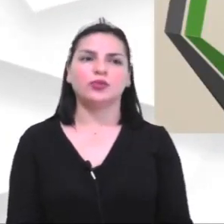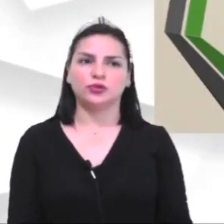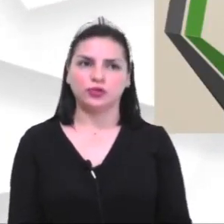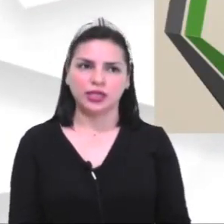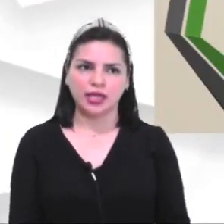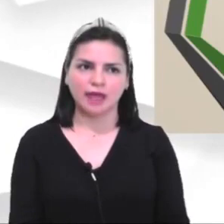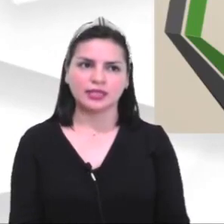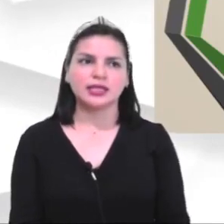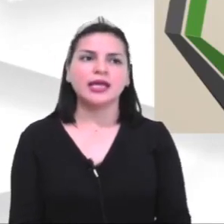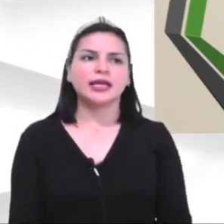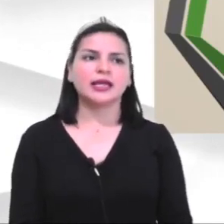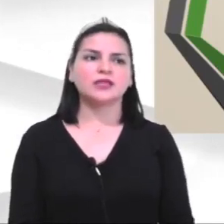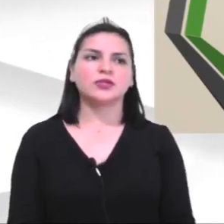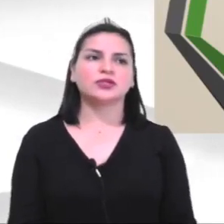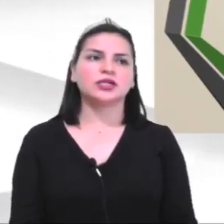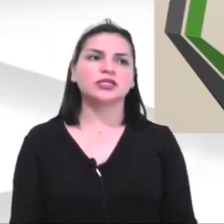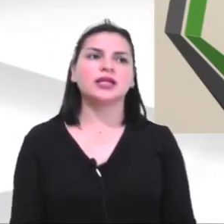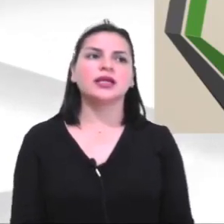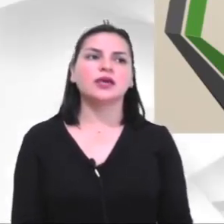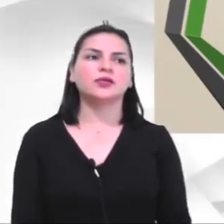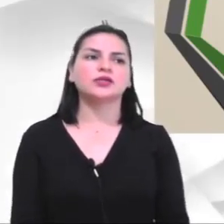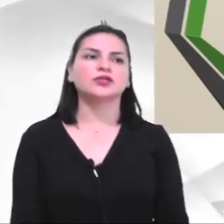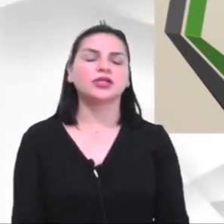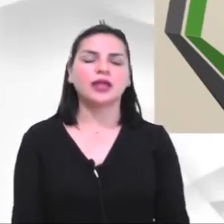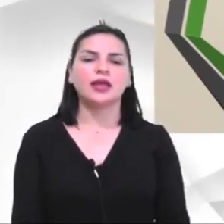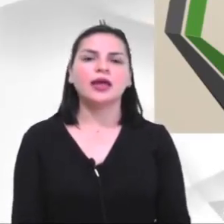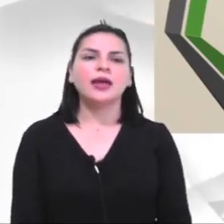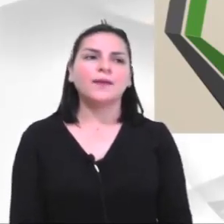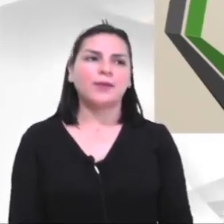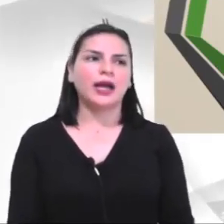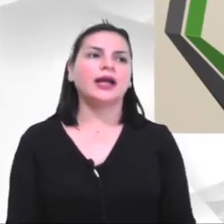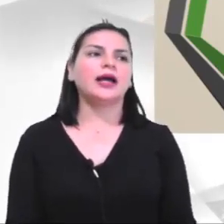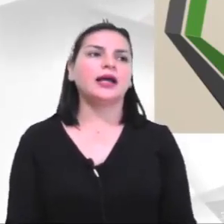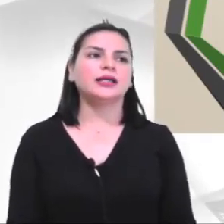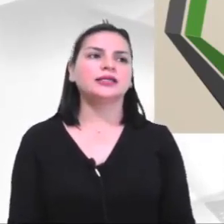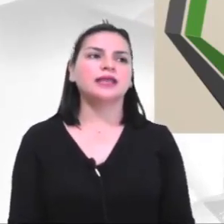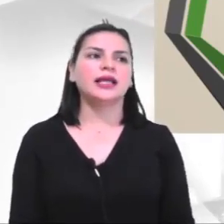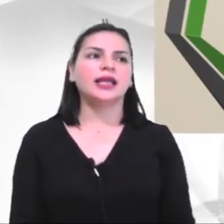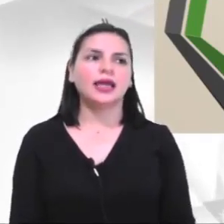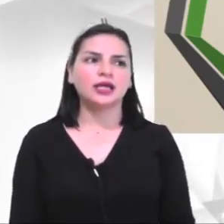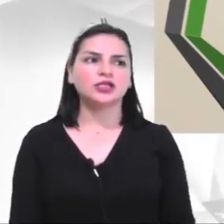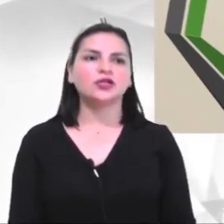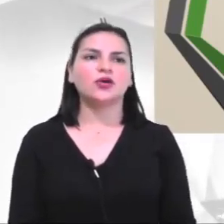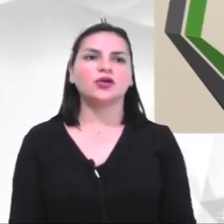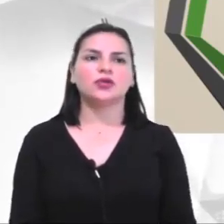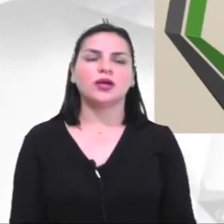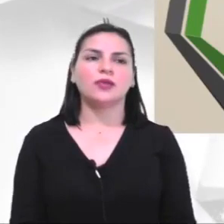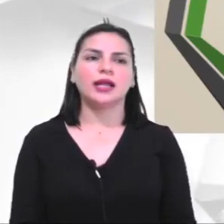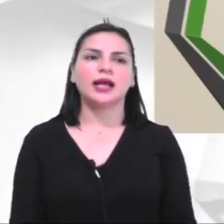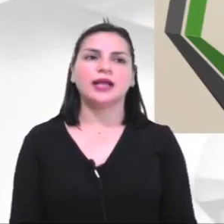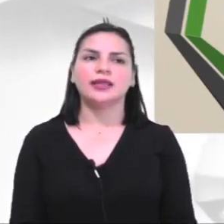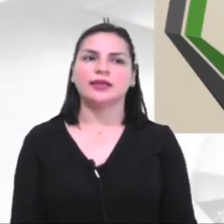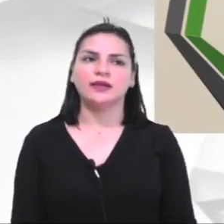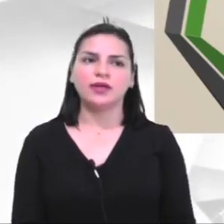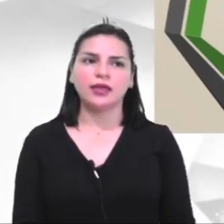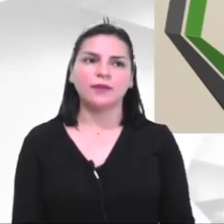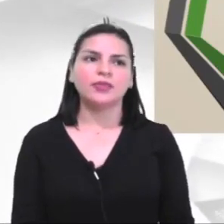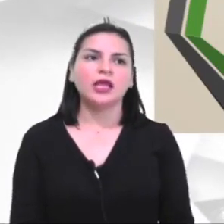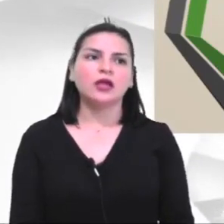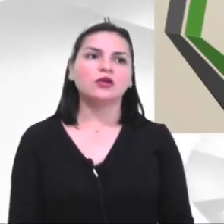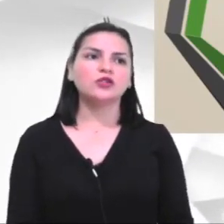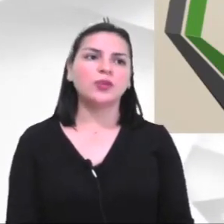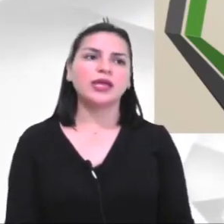de oportunidades que las personas tienen en una sociedad para alcanzar el éxito y una buena calidad de